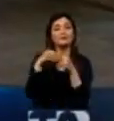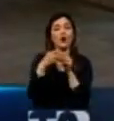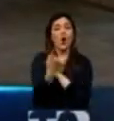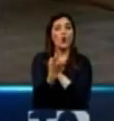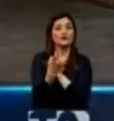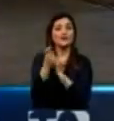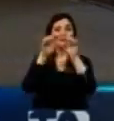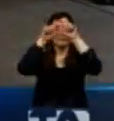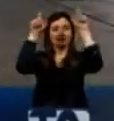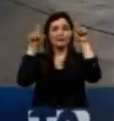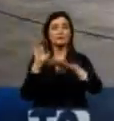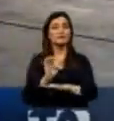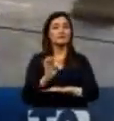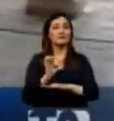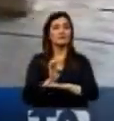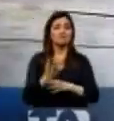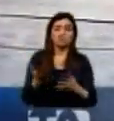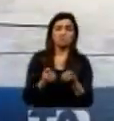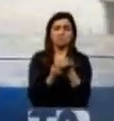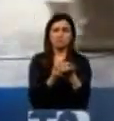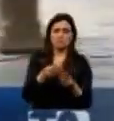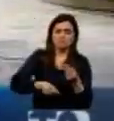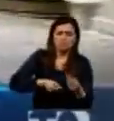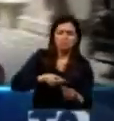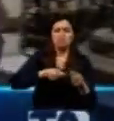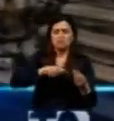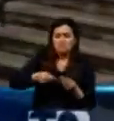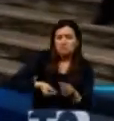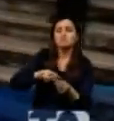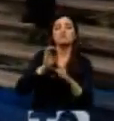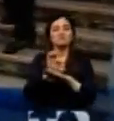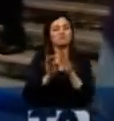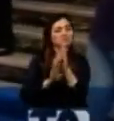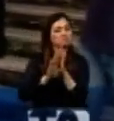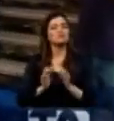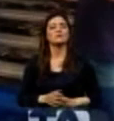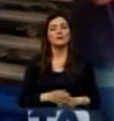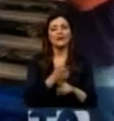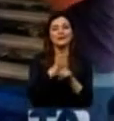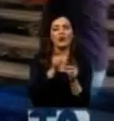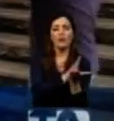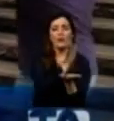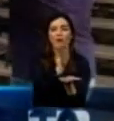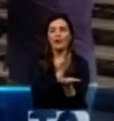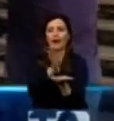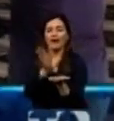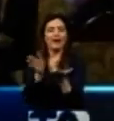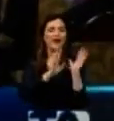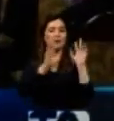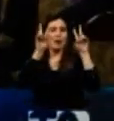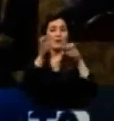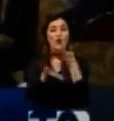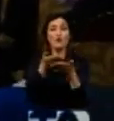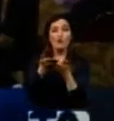11 empresas ecuatorianas que están dispuestas a invertir esta cantidad en el país, básicamente en distintos rubros, los relacionados con